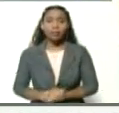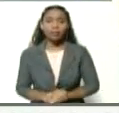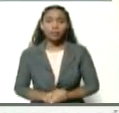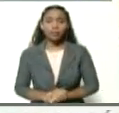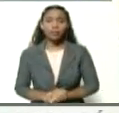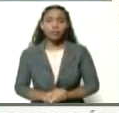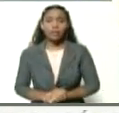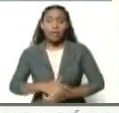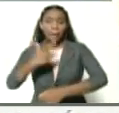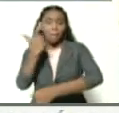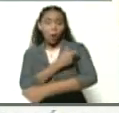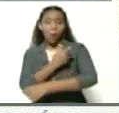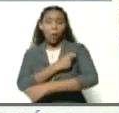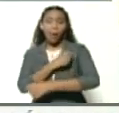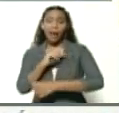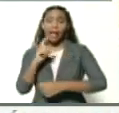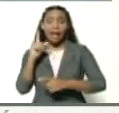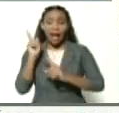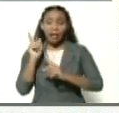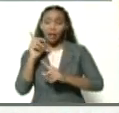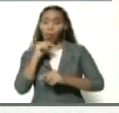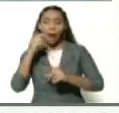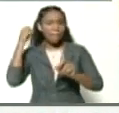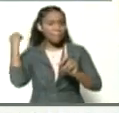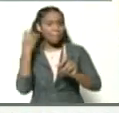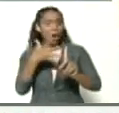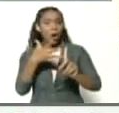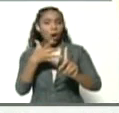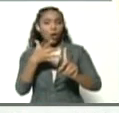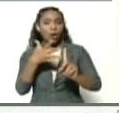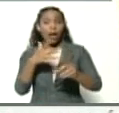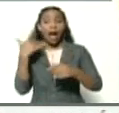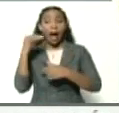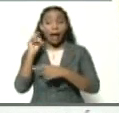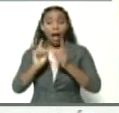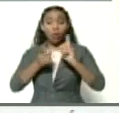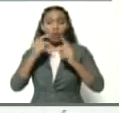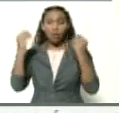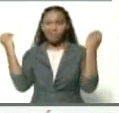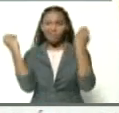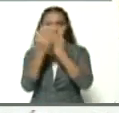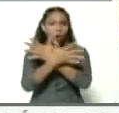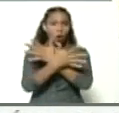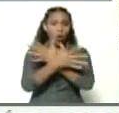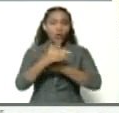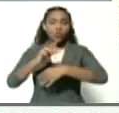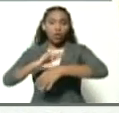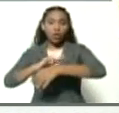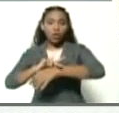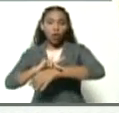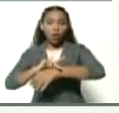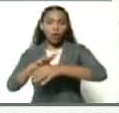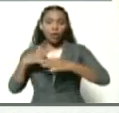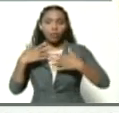Y la vacunación no ha tenido ese impacto. Ha habido incluso confusión, doctor Alvarado,